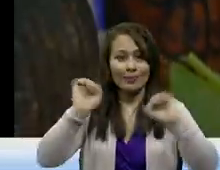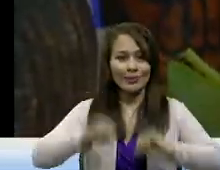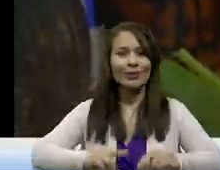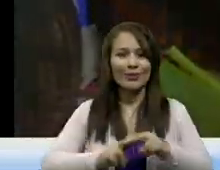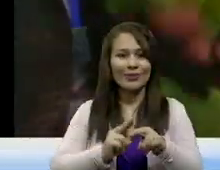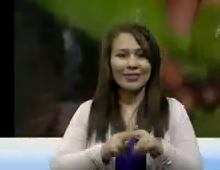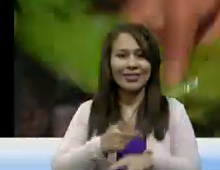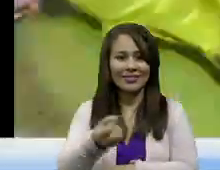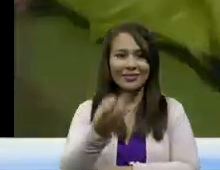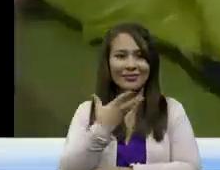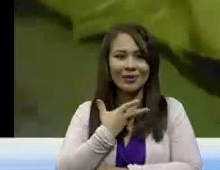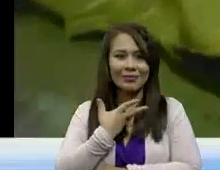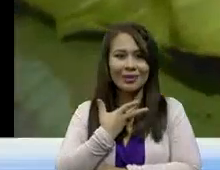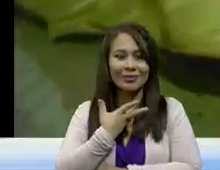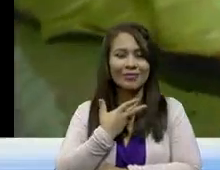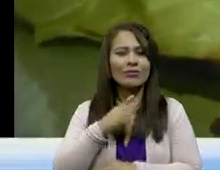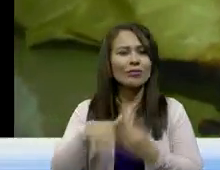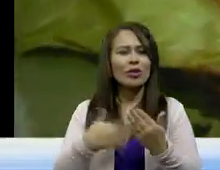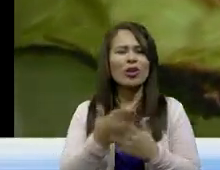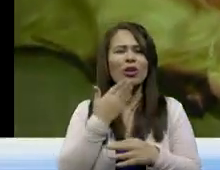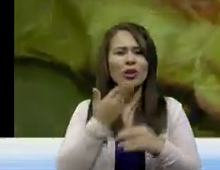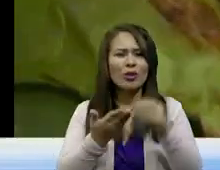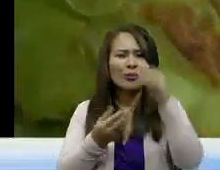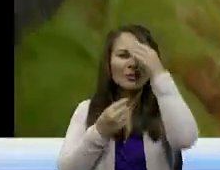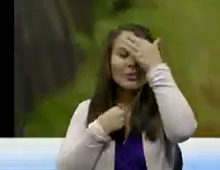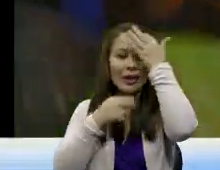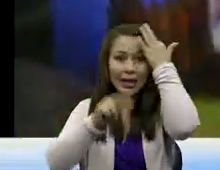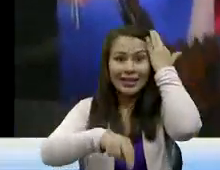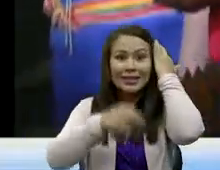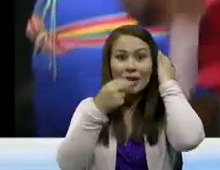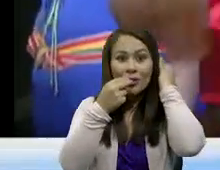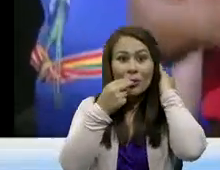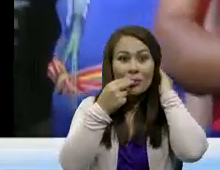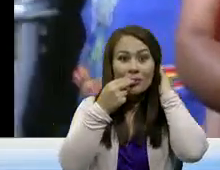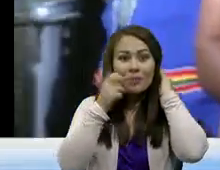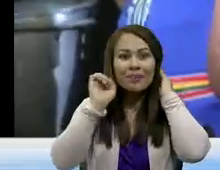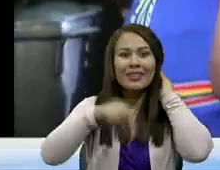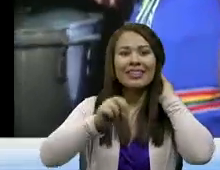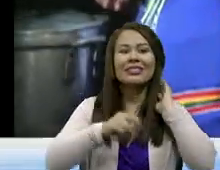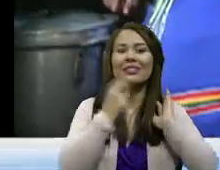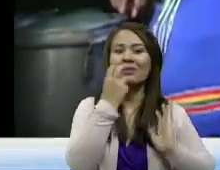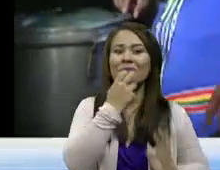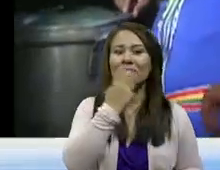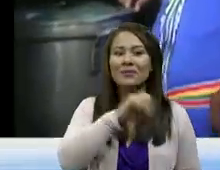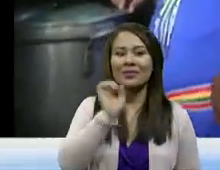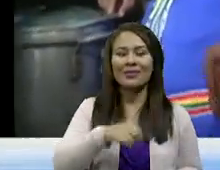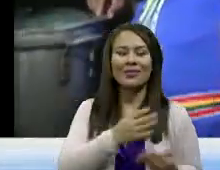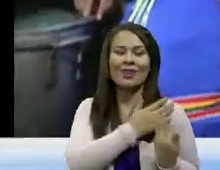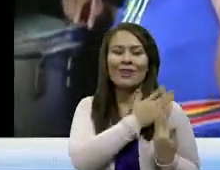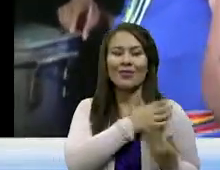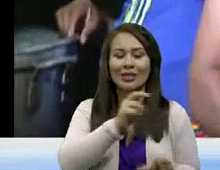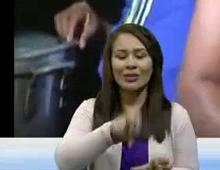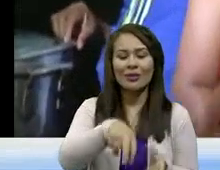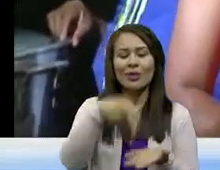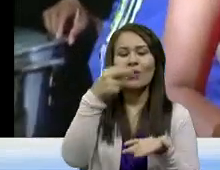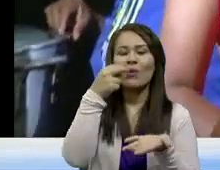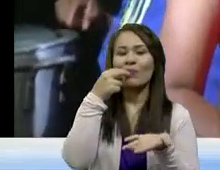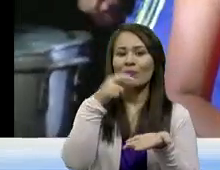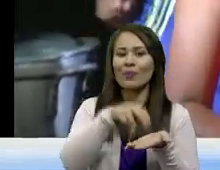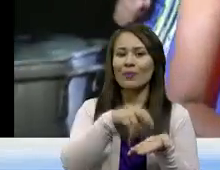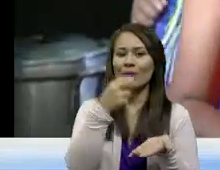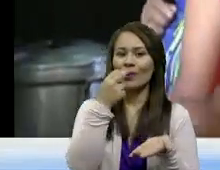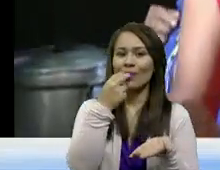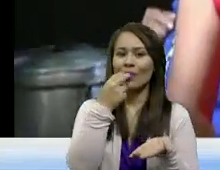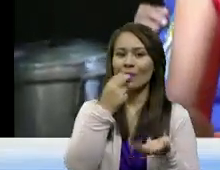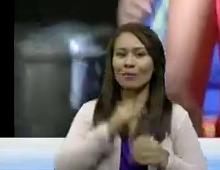utilizan. Ajá. Ahora sí, ¿cómo hacemos para probar? ¿Se puede probar? Sí, aquí están los pimientos. ¿Con confianza? Sí, ok. Con